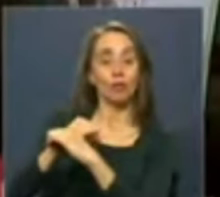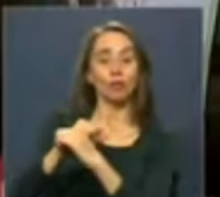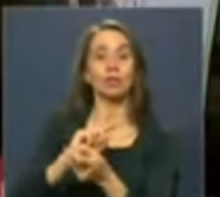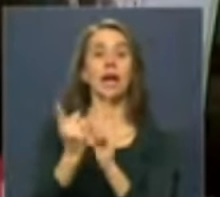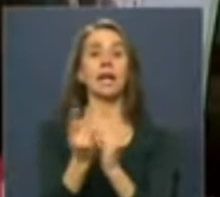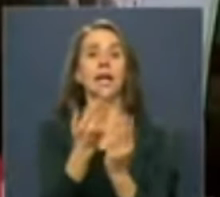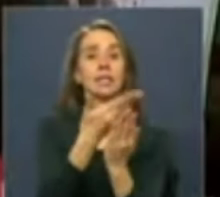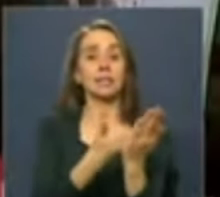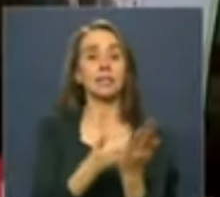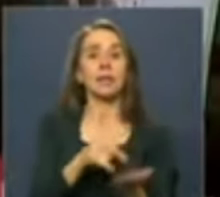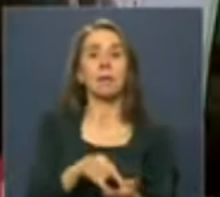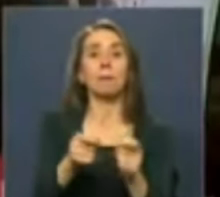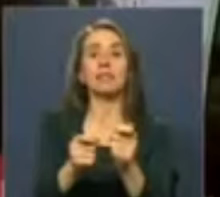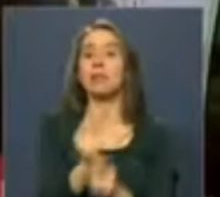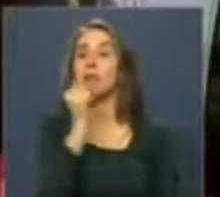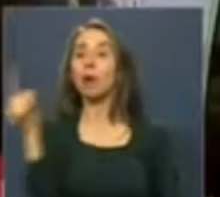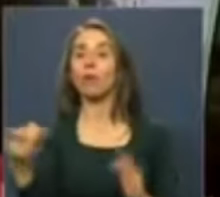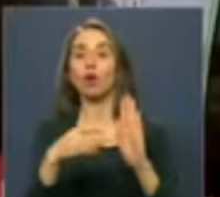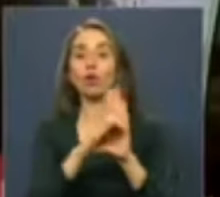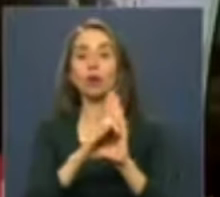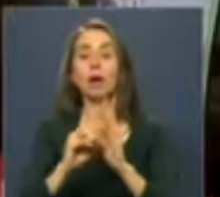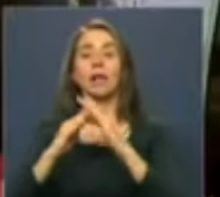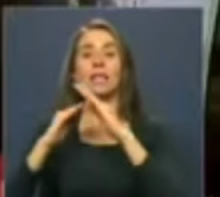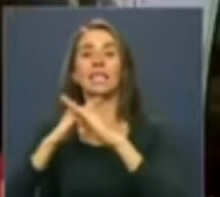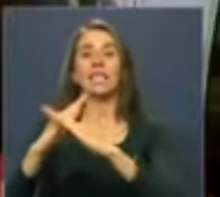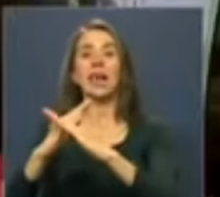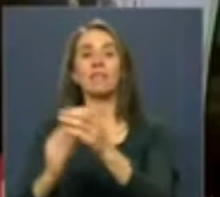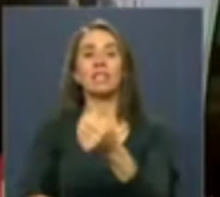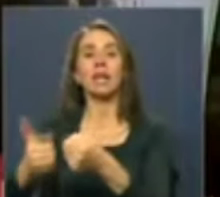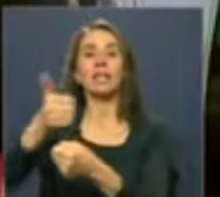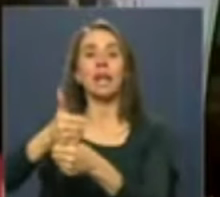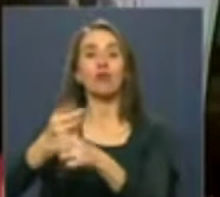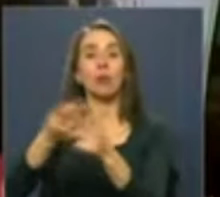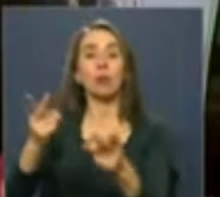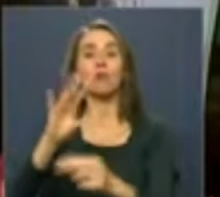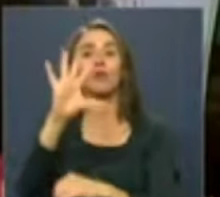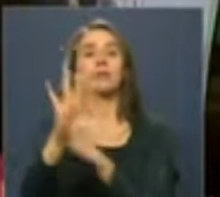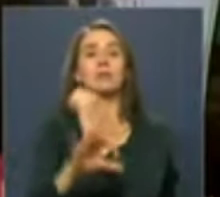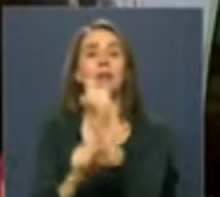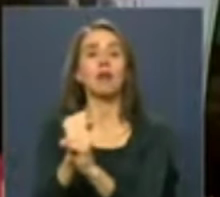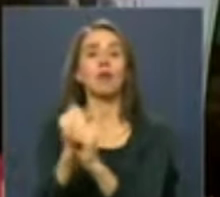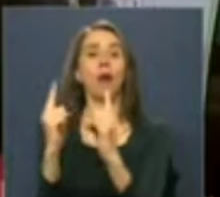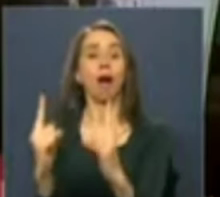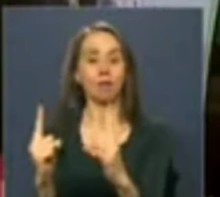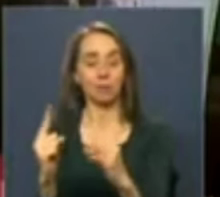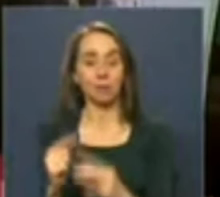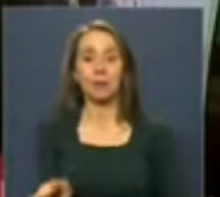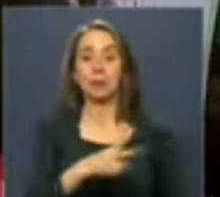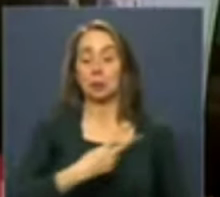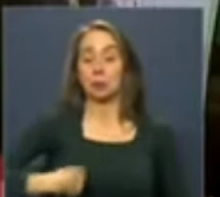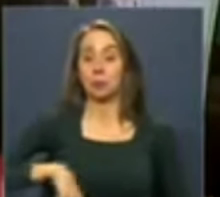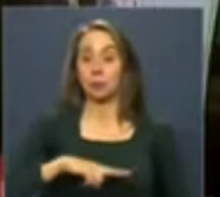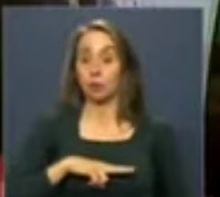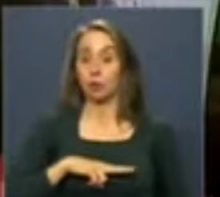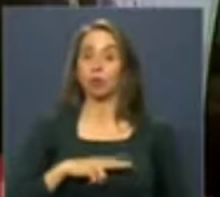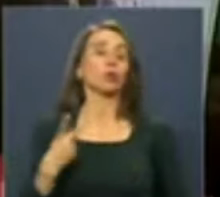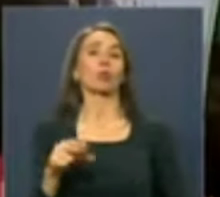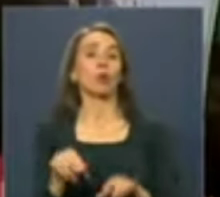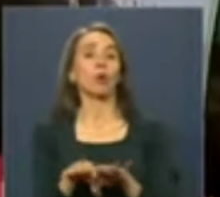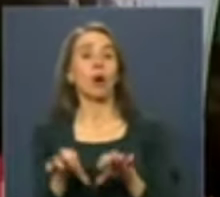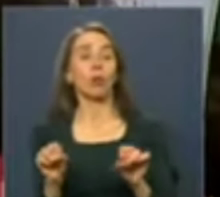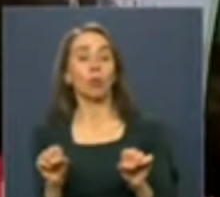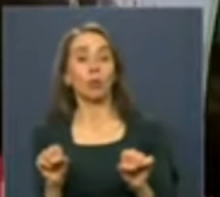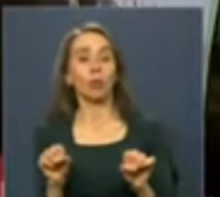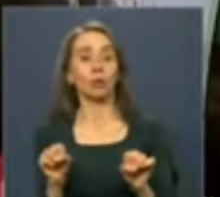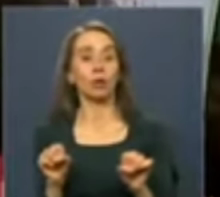y expresar el cuestionamiento político de la oposición se le ha acusado constitucionalmente y buscado inhabilitarlo por cinco